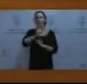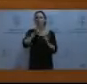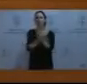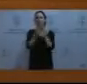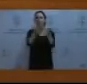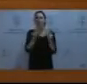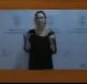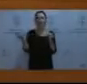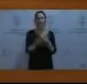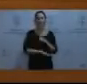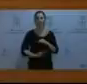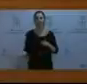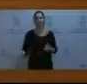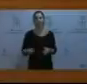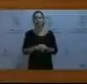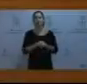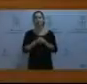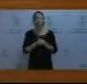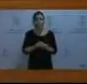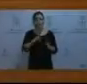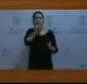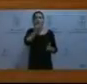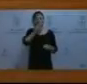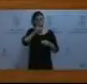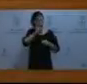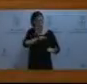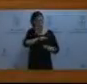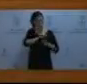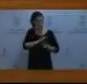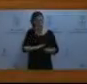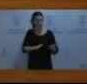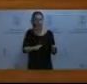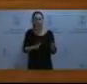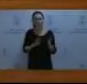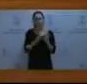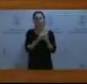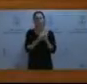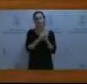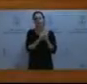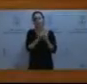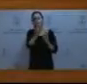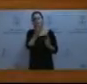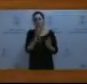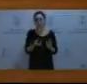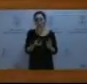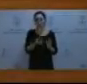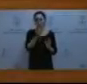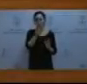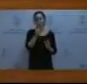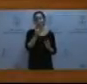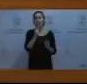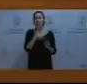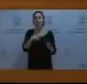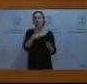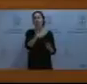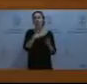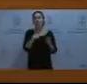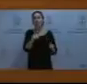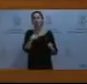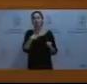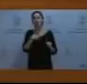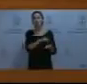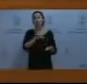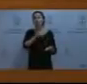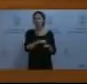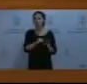materia. Pero más allá de este error, que vamos a suponer que sea gramatical, dice las funciones que va a desarrollar esta persona que va a contratar por